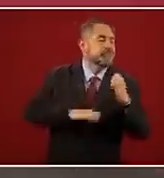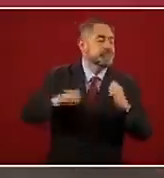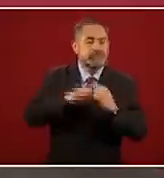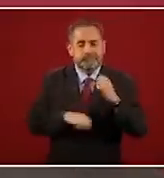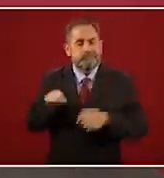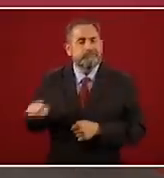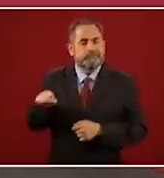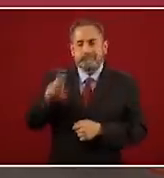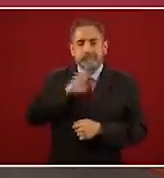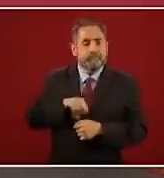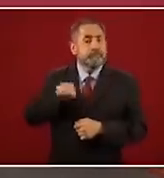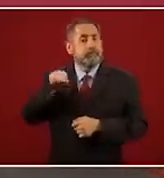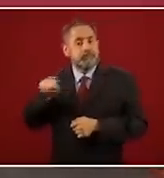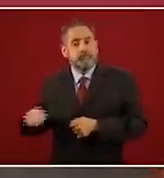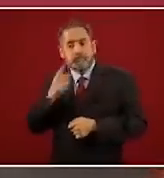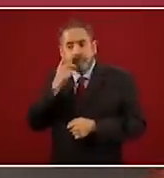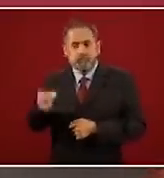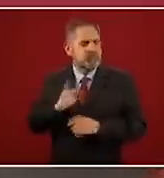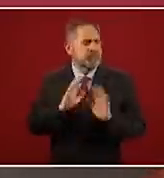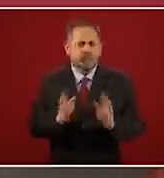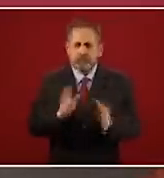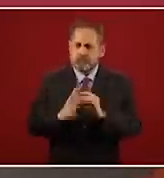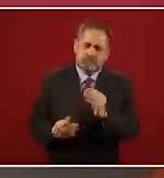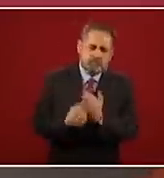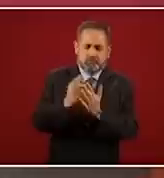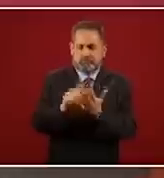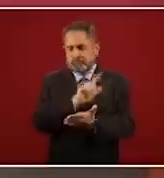nos dijeron que con esa reforma energética